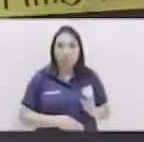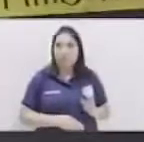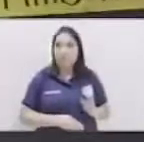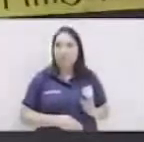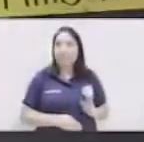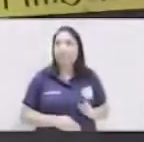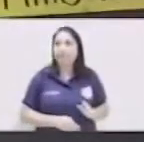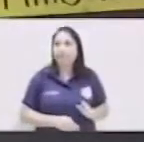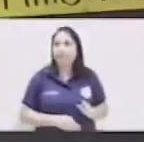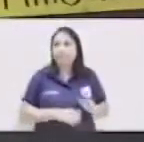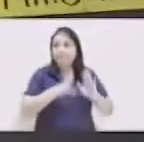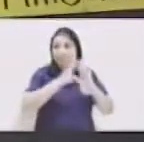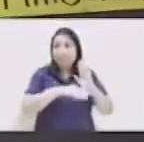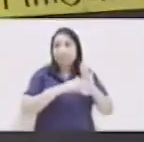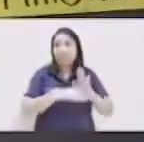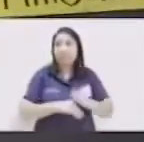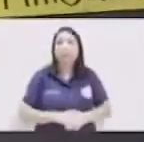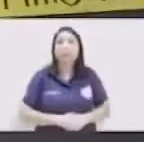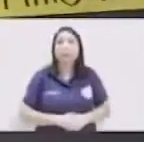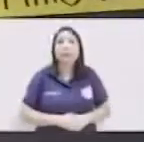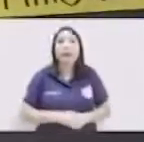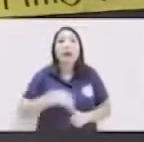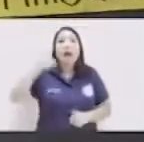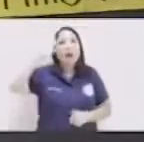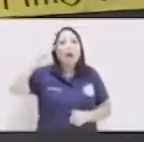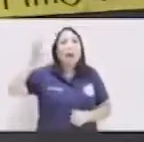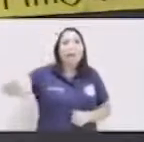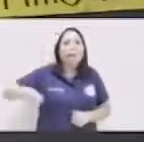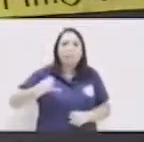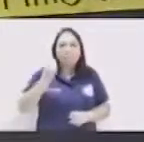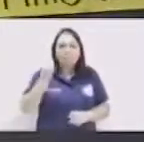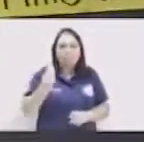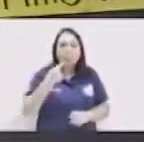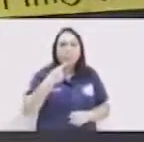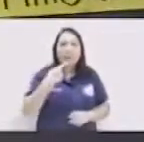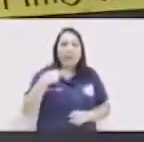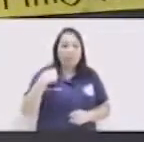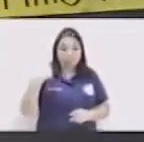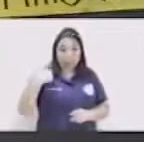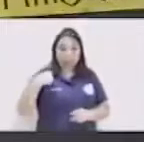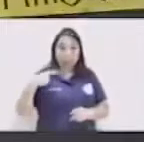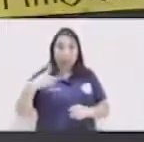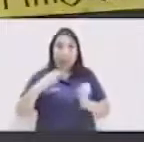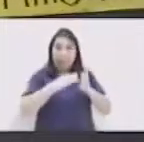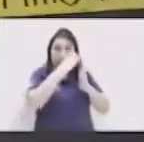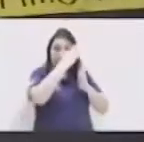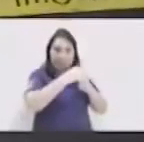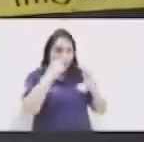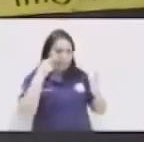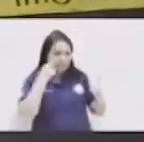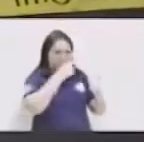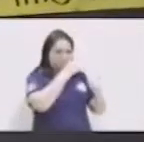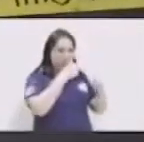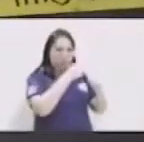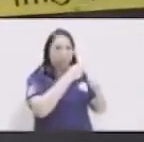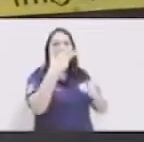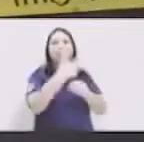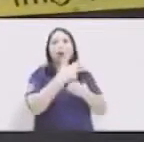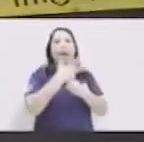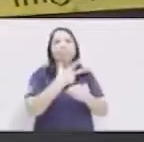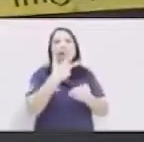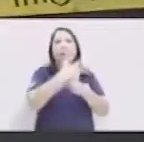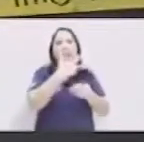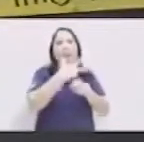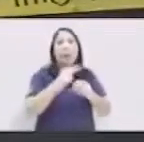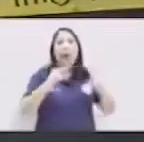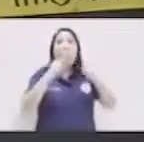factible, más rentable, porque en la manera que nosotros identificamos nuestros riesgos,